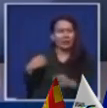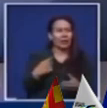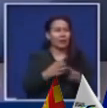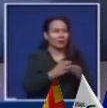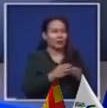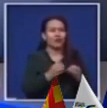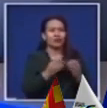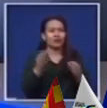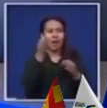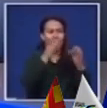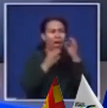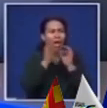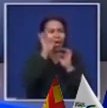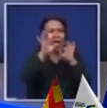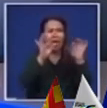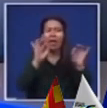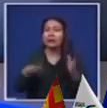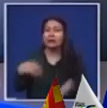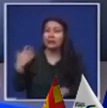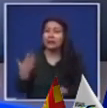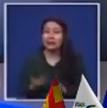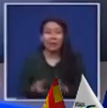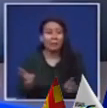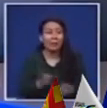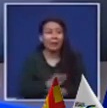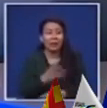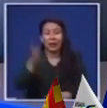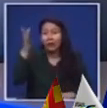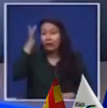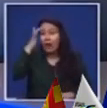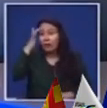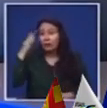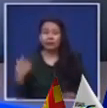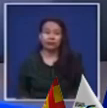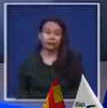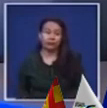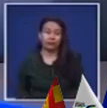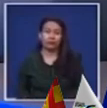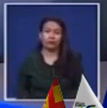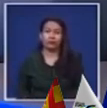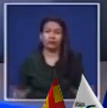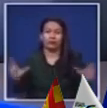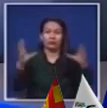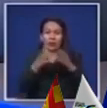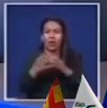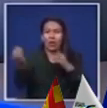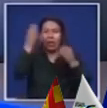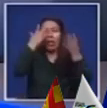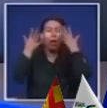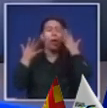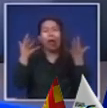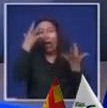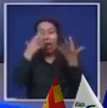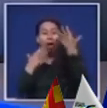que va a hacer esto. Va a caer. El momento que cae, el problema es que usted tope aquí y se mete en la cara. No entra el virus